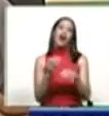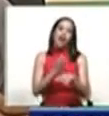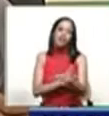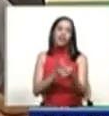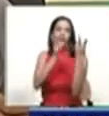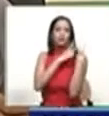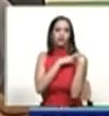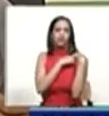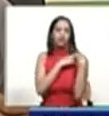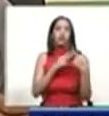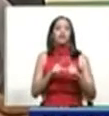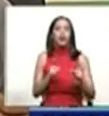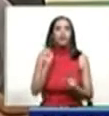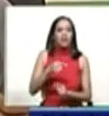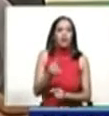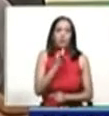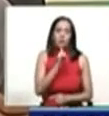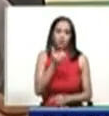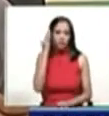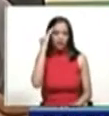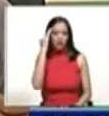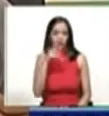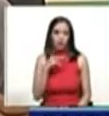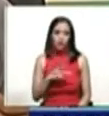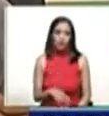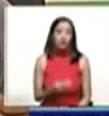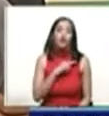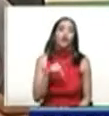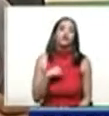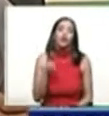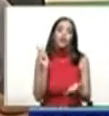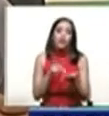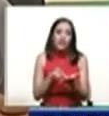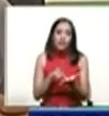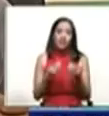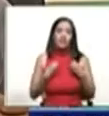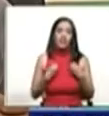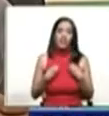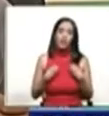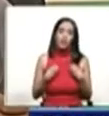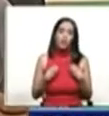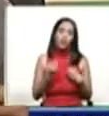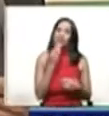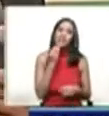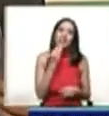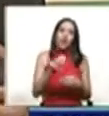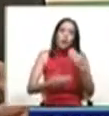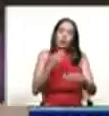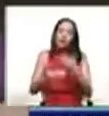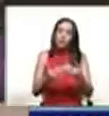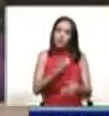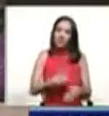Pero también es importante que se sepa una cosa políticamente. Nosotros vivimos muy de cerca el proceso de Rafael Ramírez y de quien